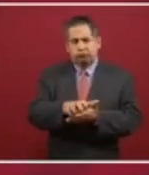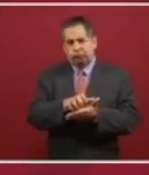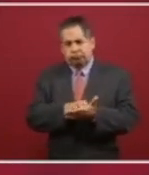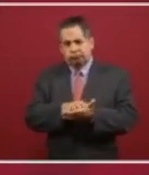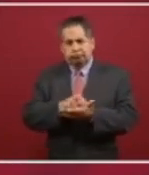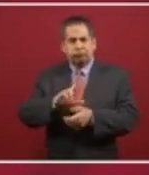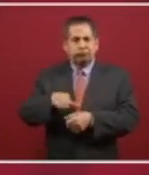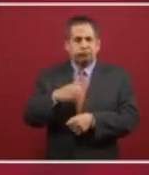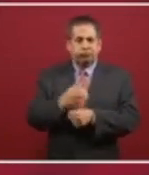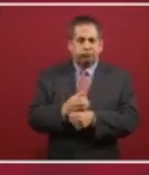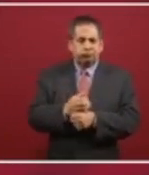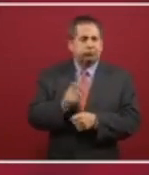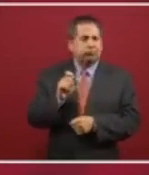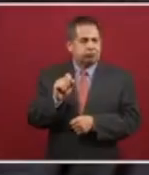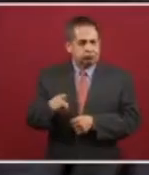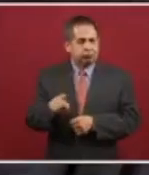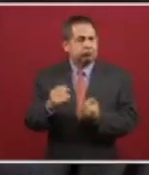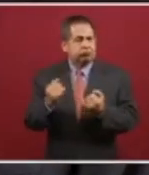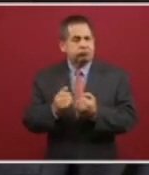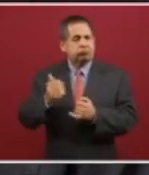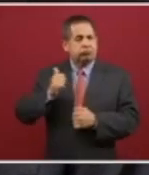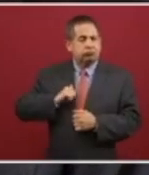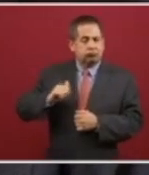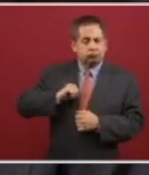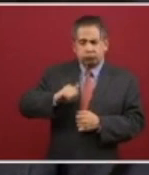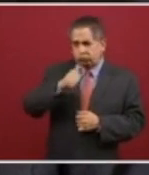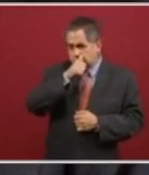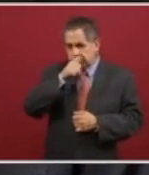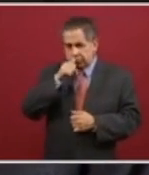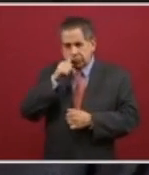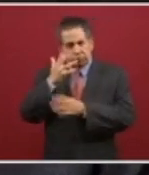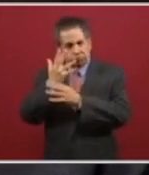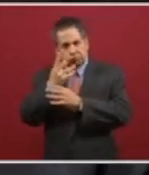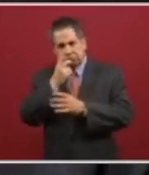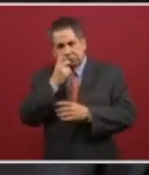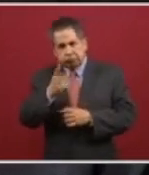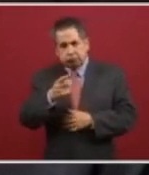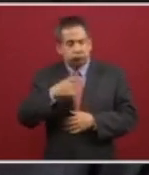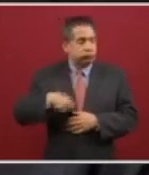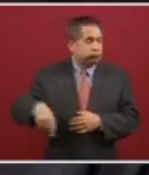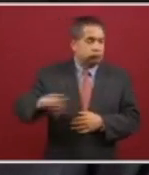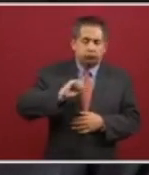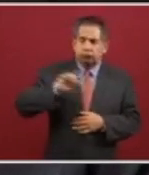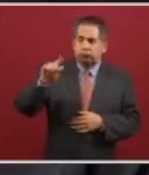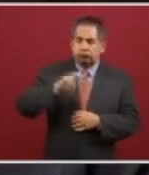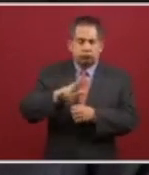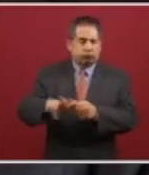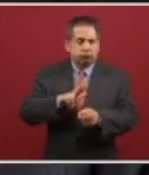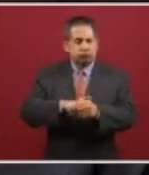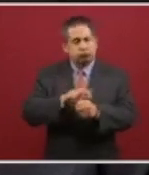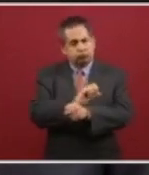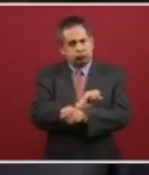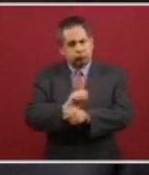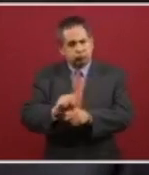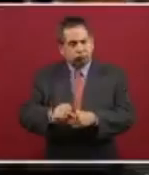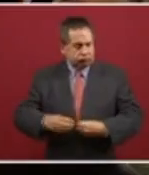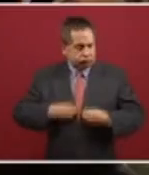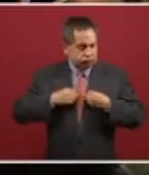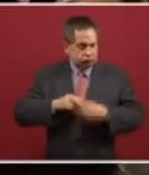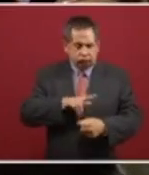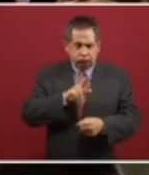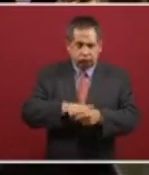lo que decía Juárez, que el funcionario aprenda a vivir en la justa medianía. Ya cuando se trata